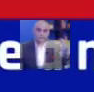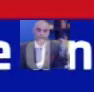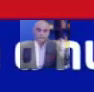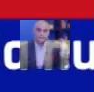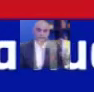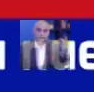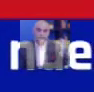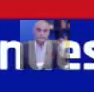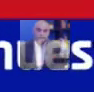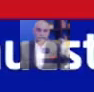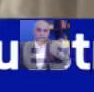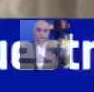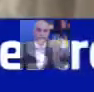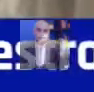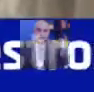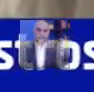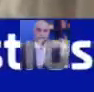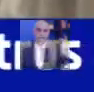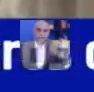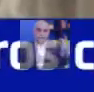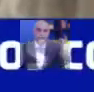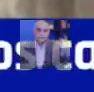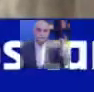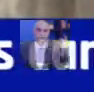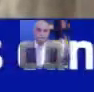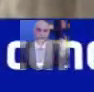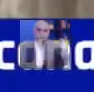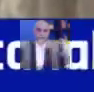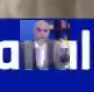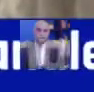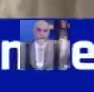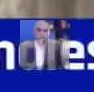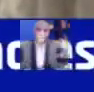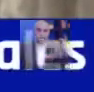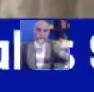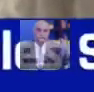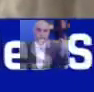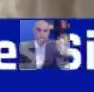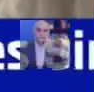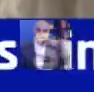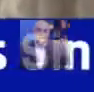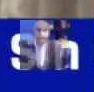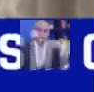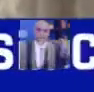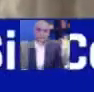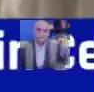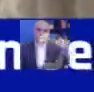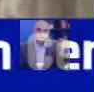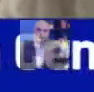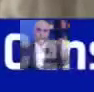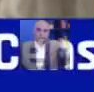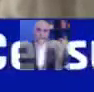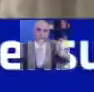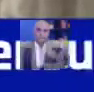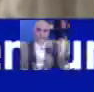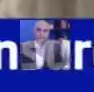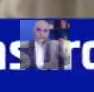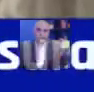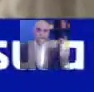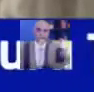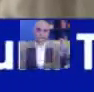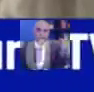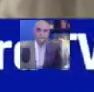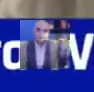Me parece vomitivo lo que hace el periódico Reforma y lo que sostienen algunos desde el círculo político de la